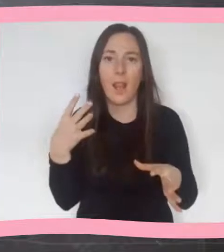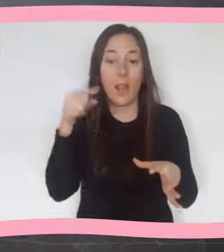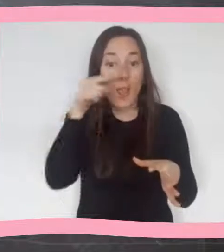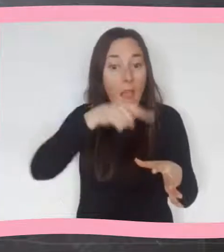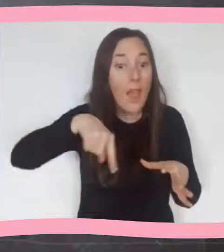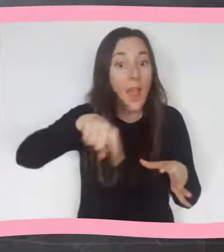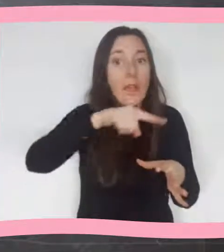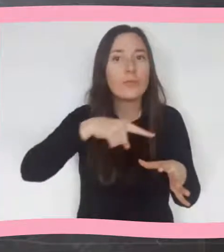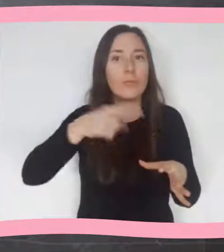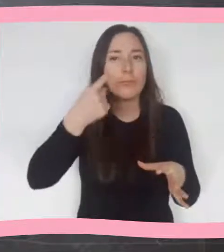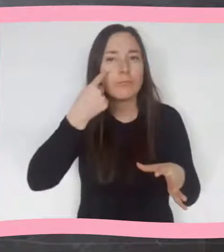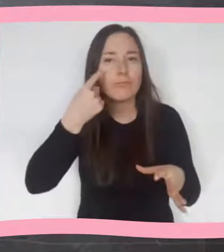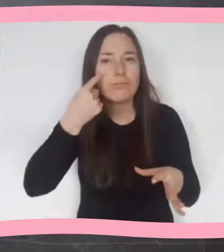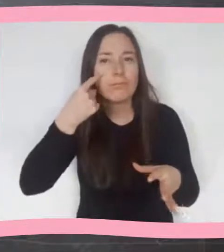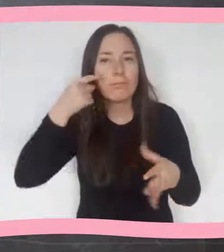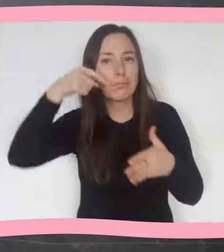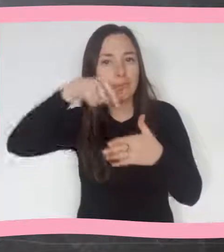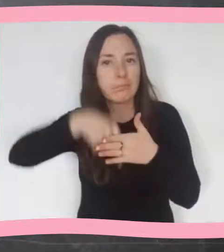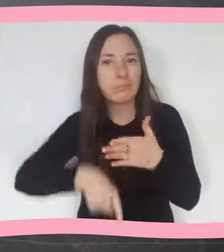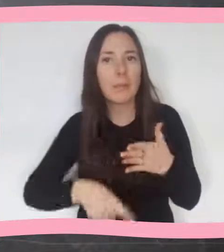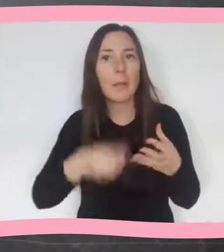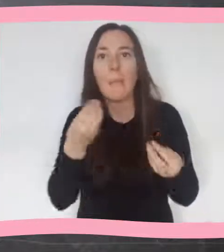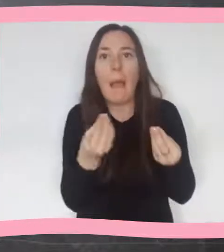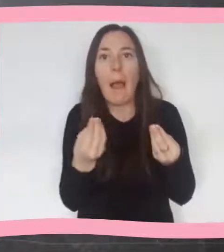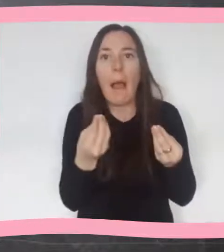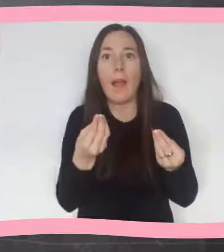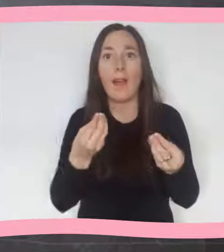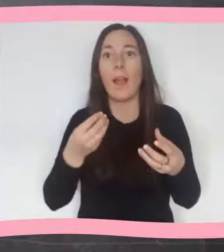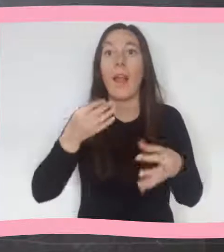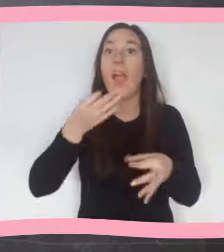pedagógica es central para mejorar la educación.